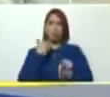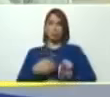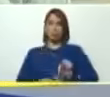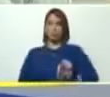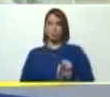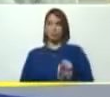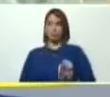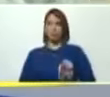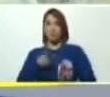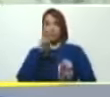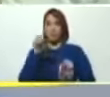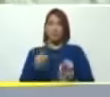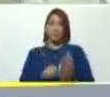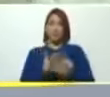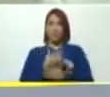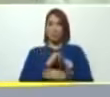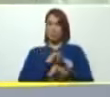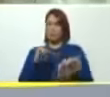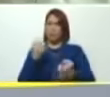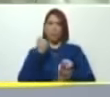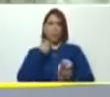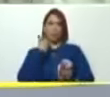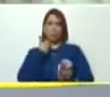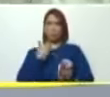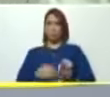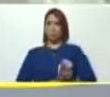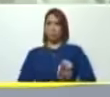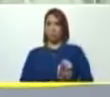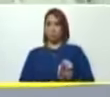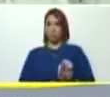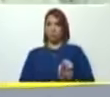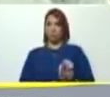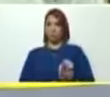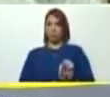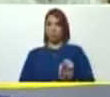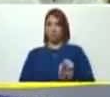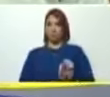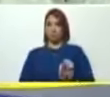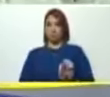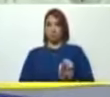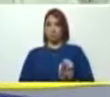El 20 de mayo, ya tenías COVID. Ah, Héctor.